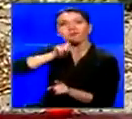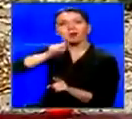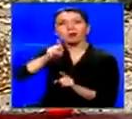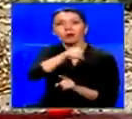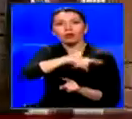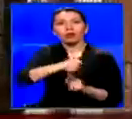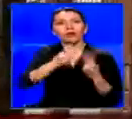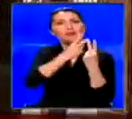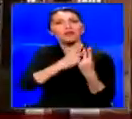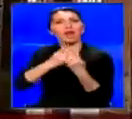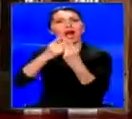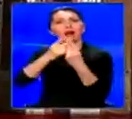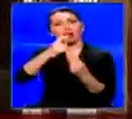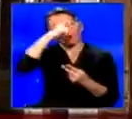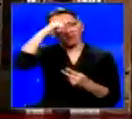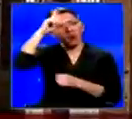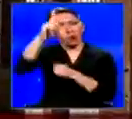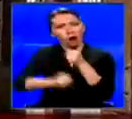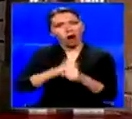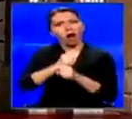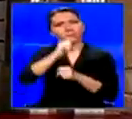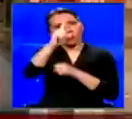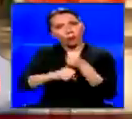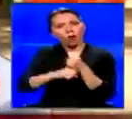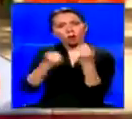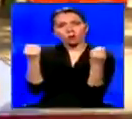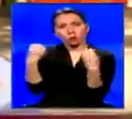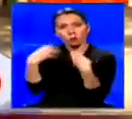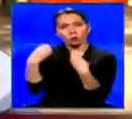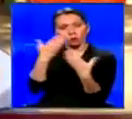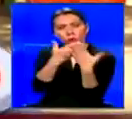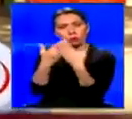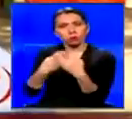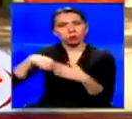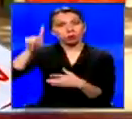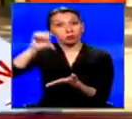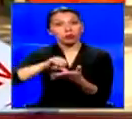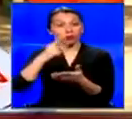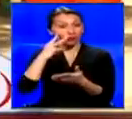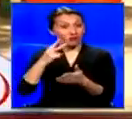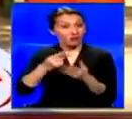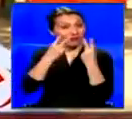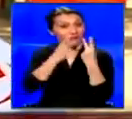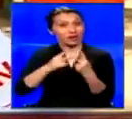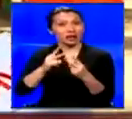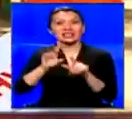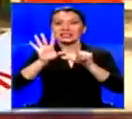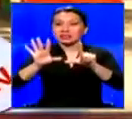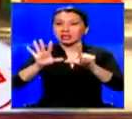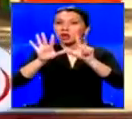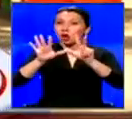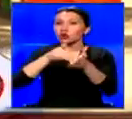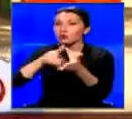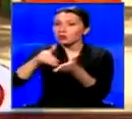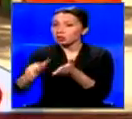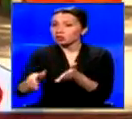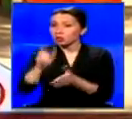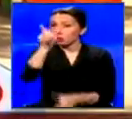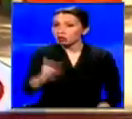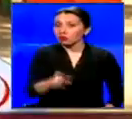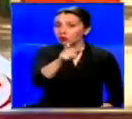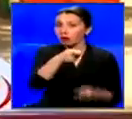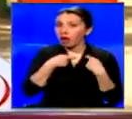concejales viajen todos los veranos a capacitarse. Usted puede ver que por cada viaje son 7 u 8 millones de pesos que